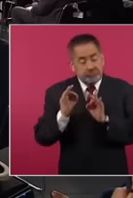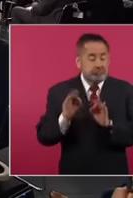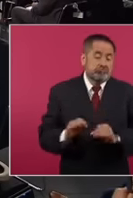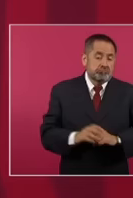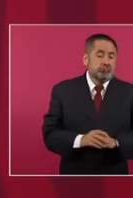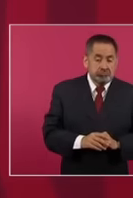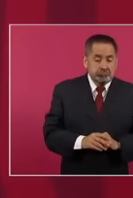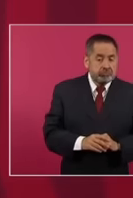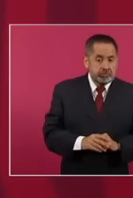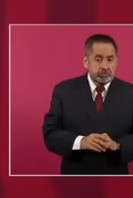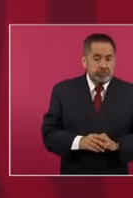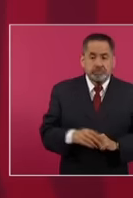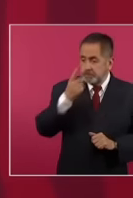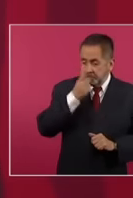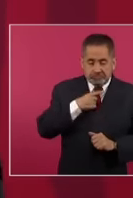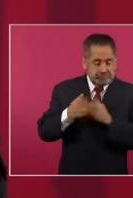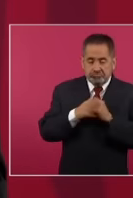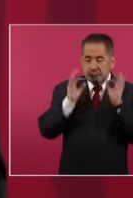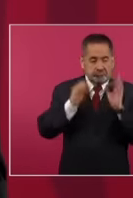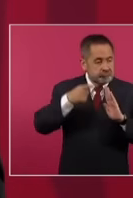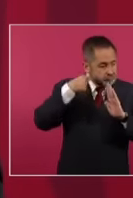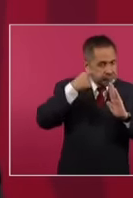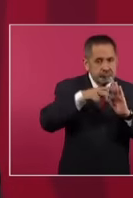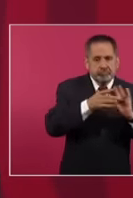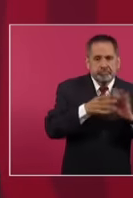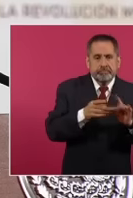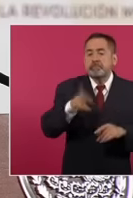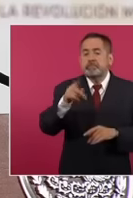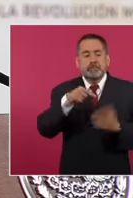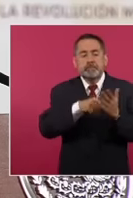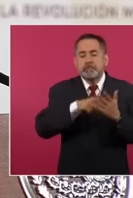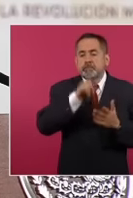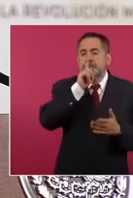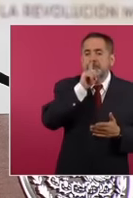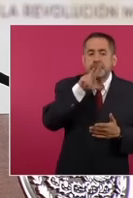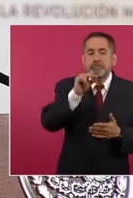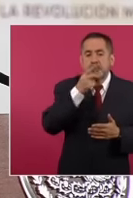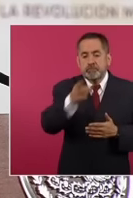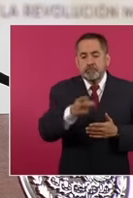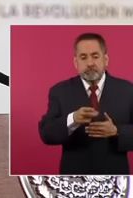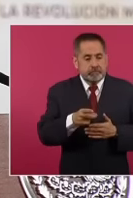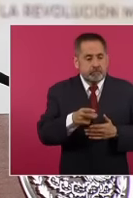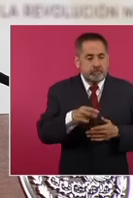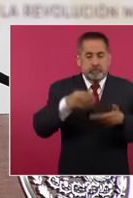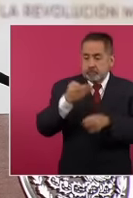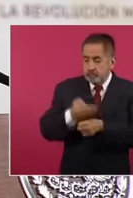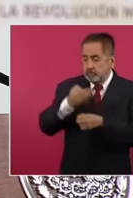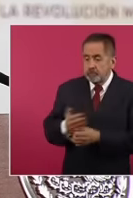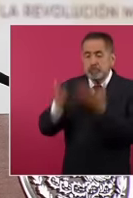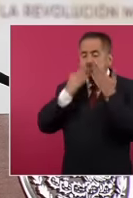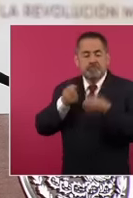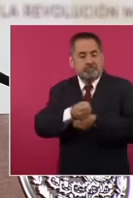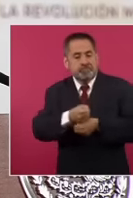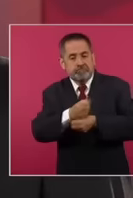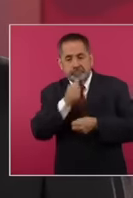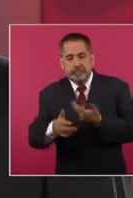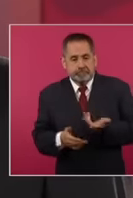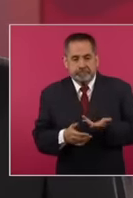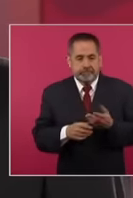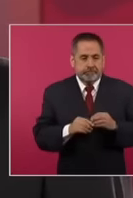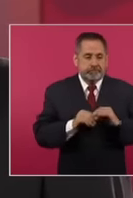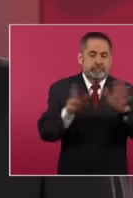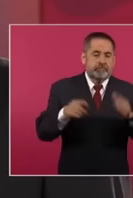y me dijeron que está bien pero no hablan de que ya no hay tortura porque eso les